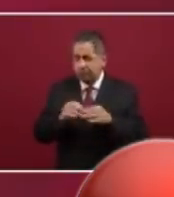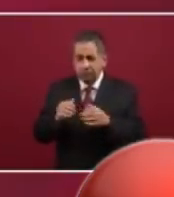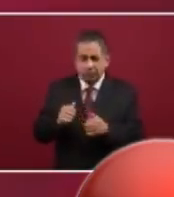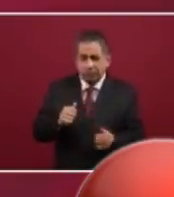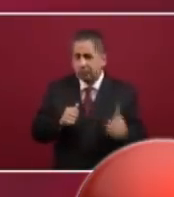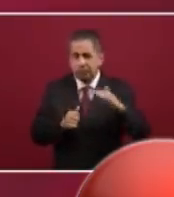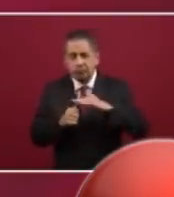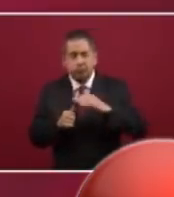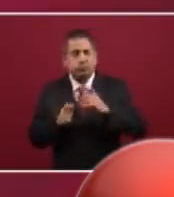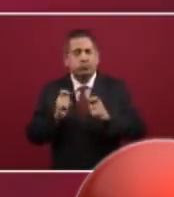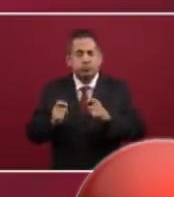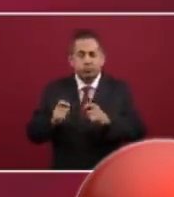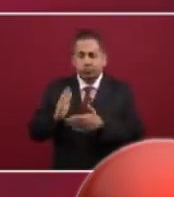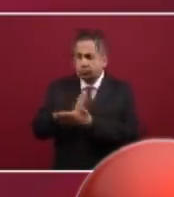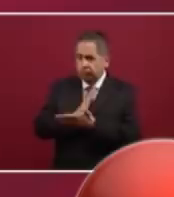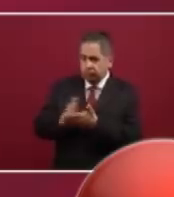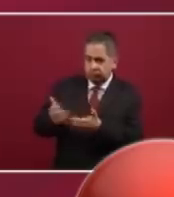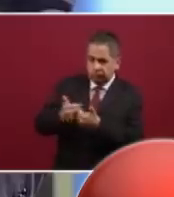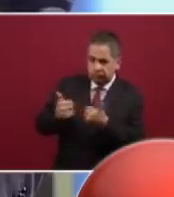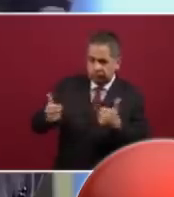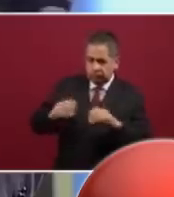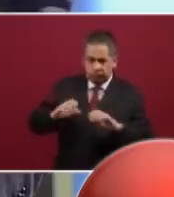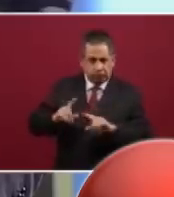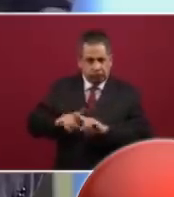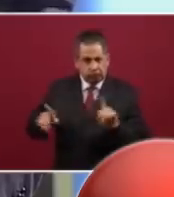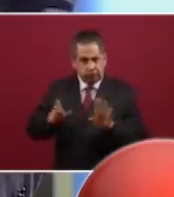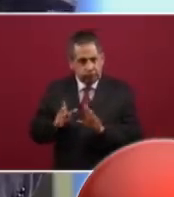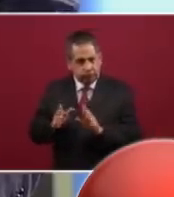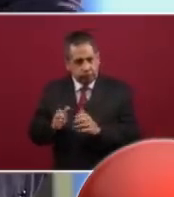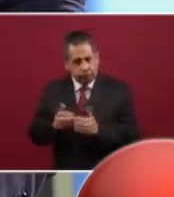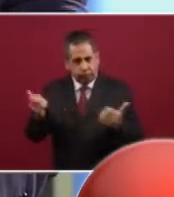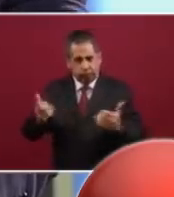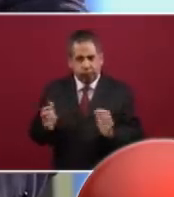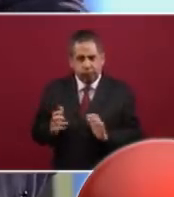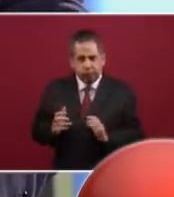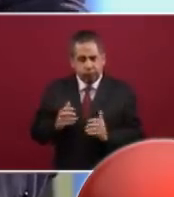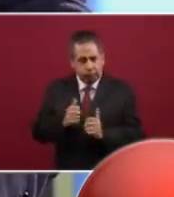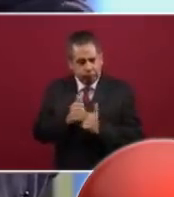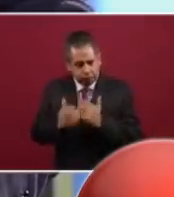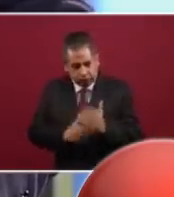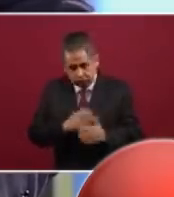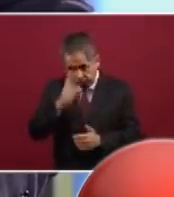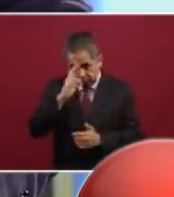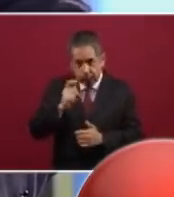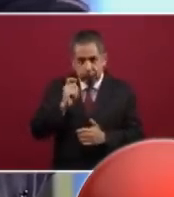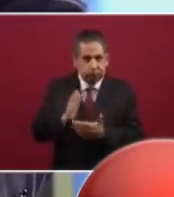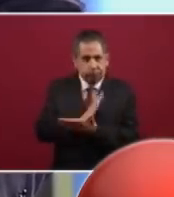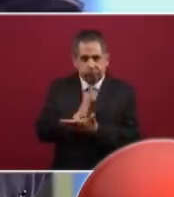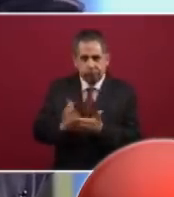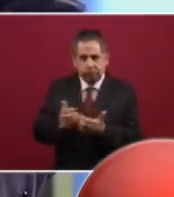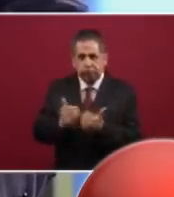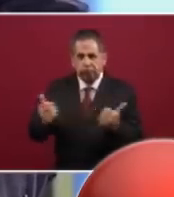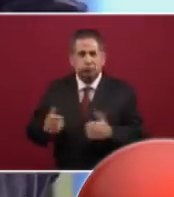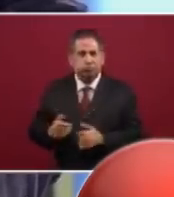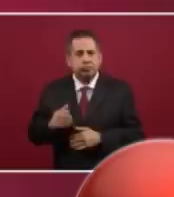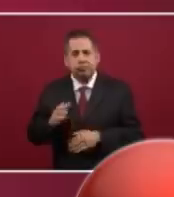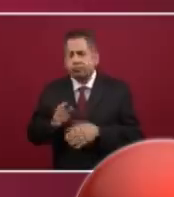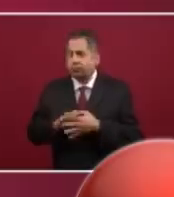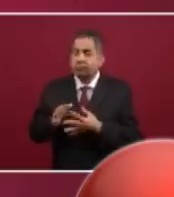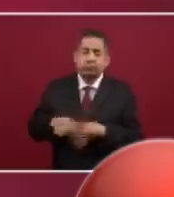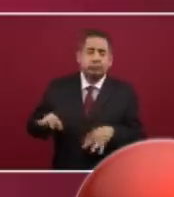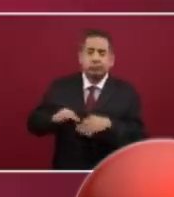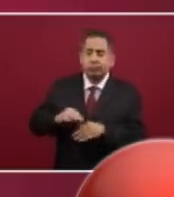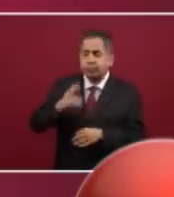que separar y distinguir con todo respeto, nos importa